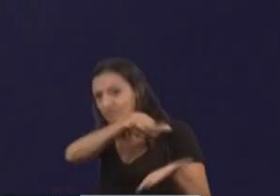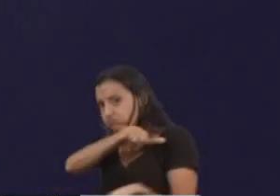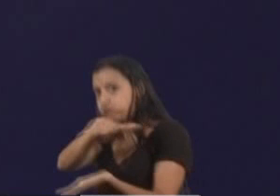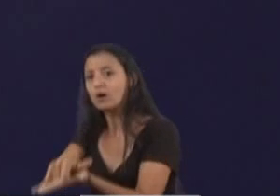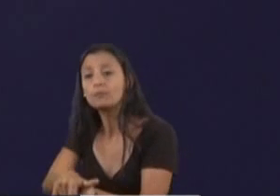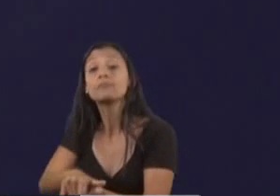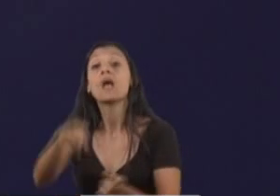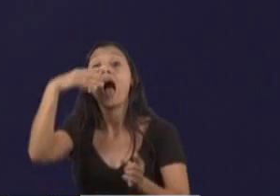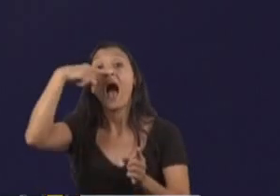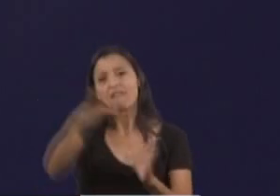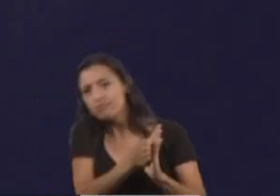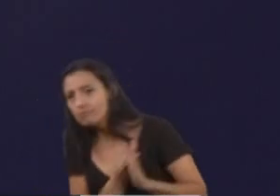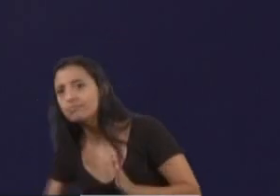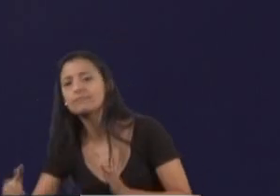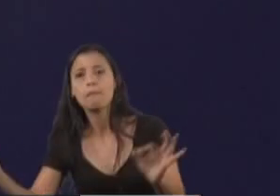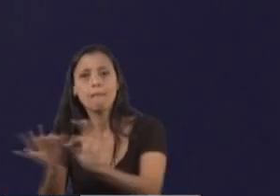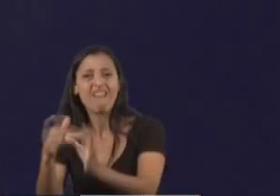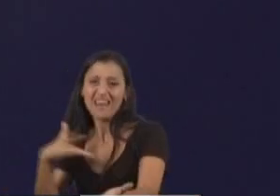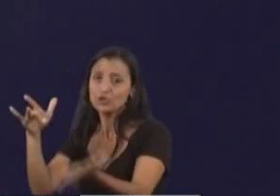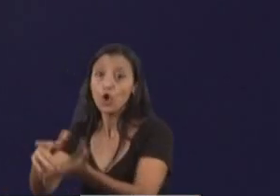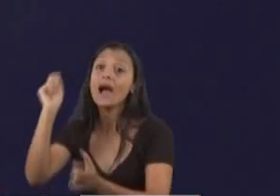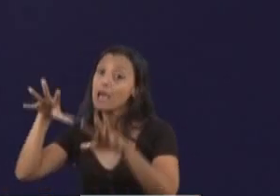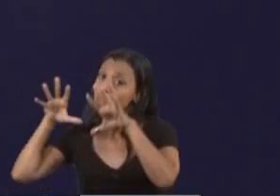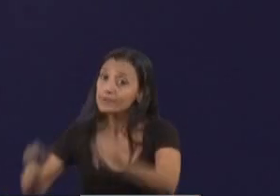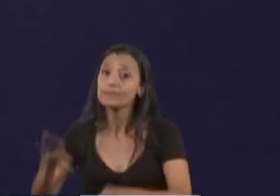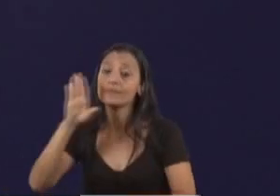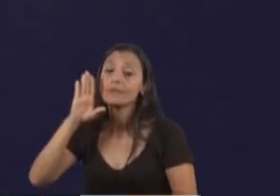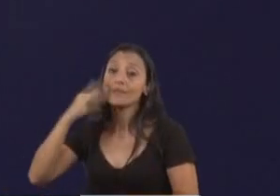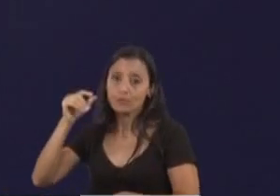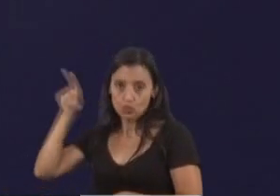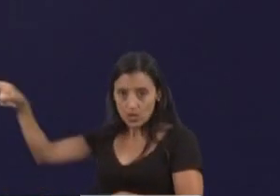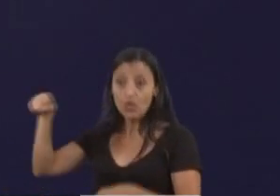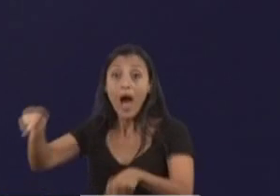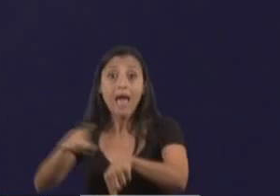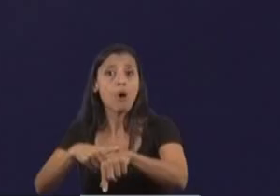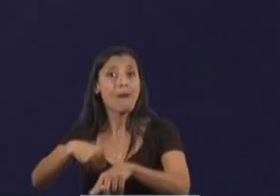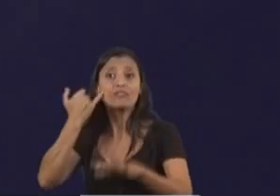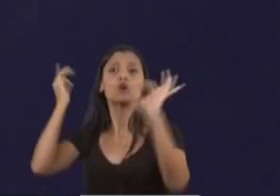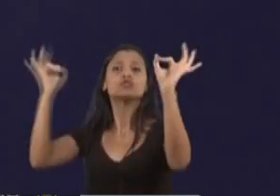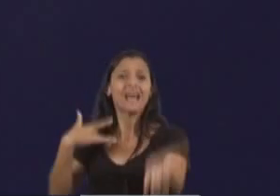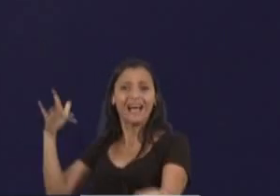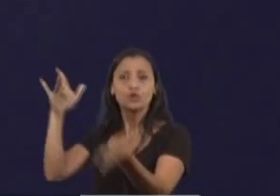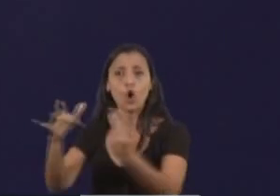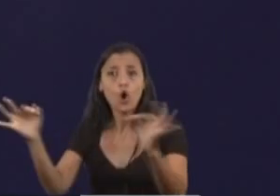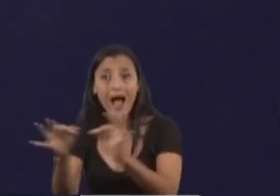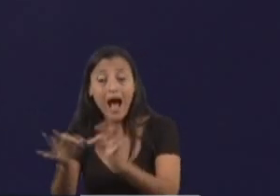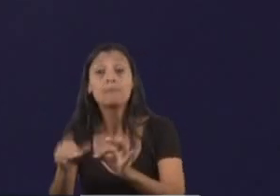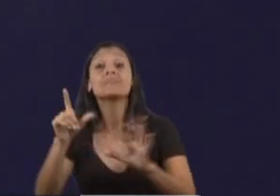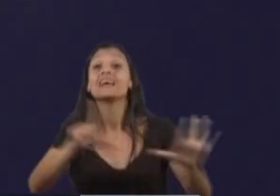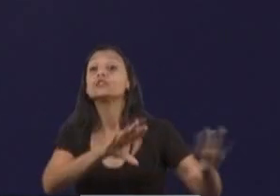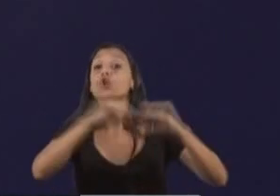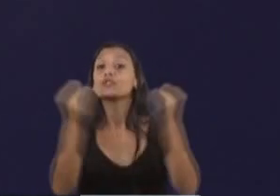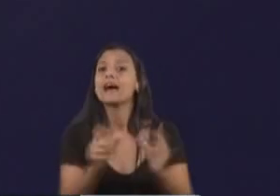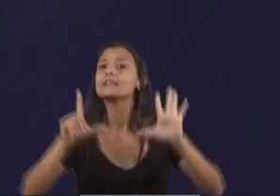rumbo hacia las Islas Malvinas, habitadas por el Reino Unido. Una vez allí, los argentinos izaron 7